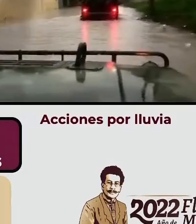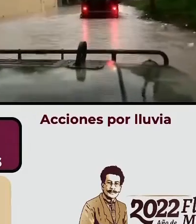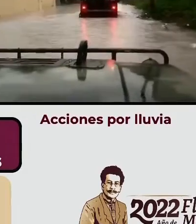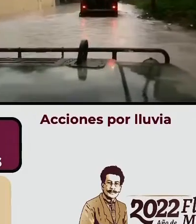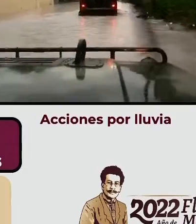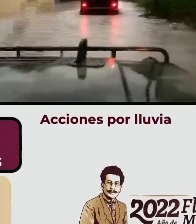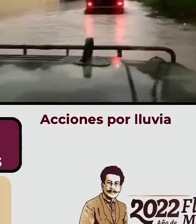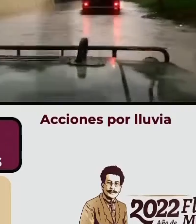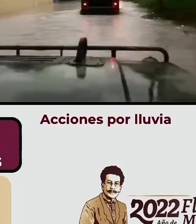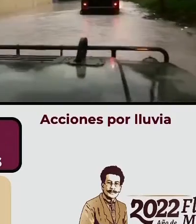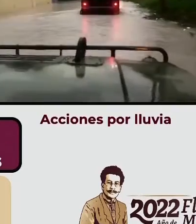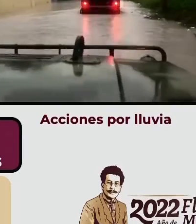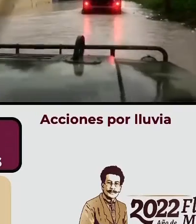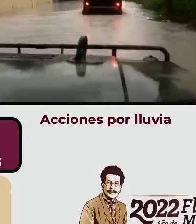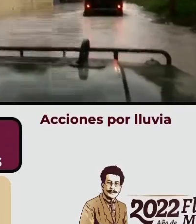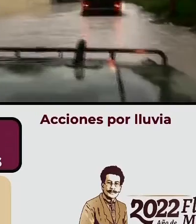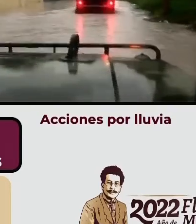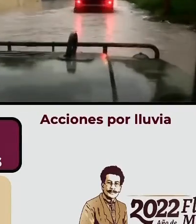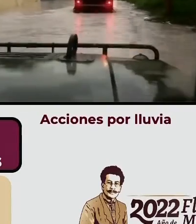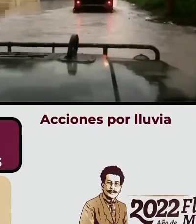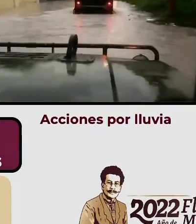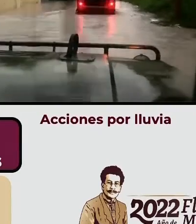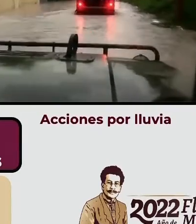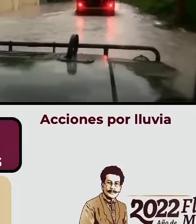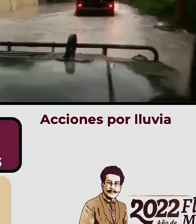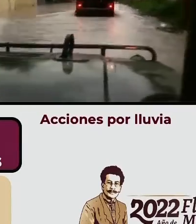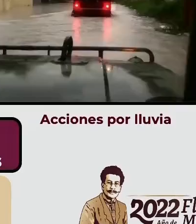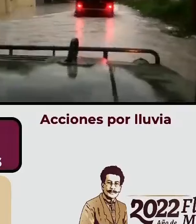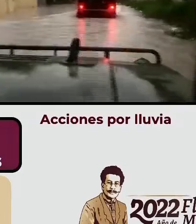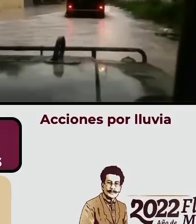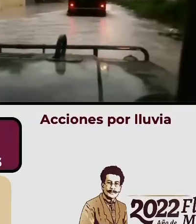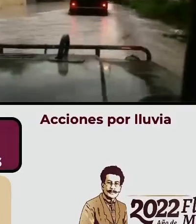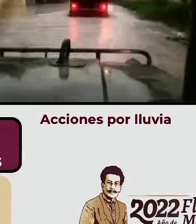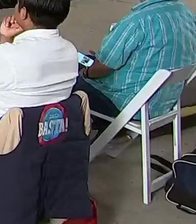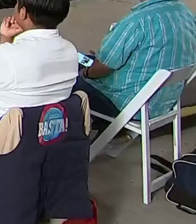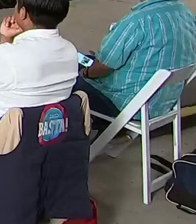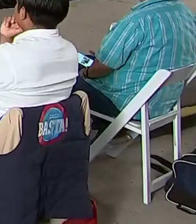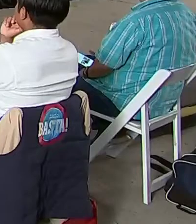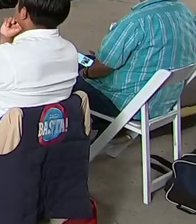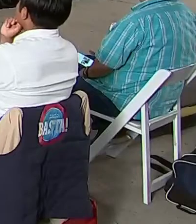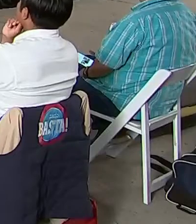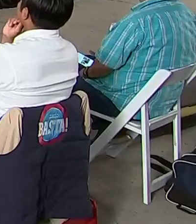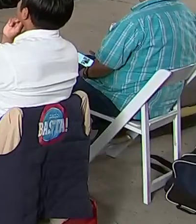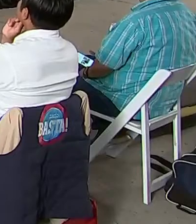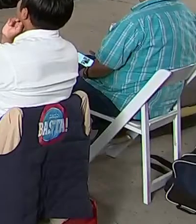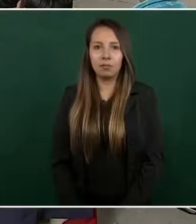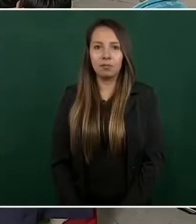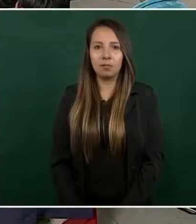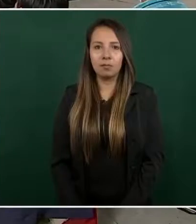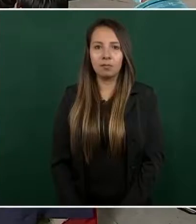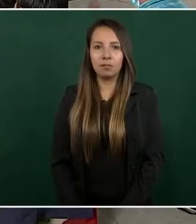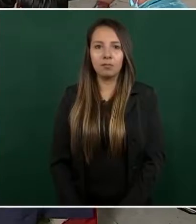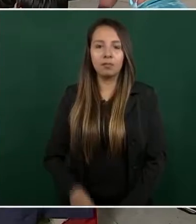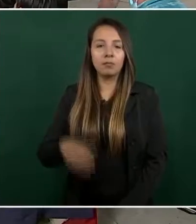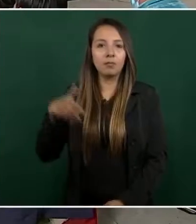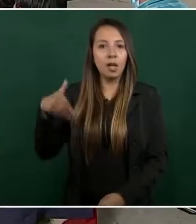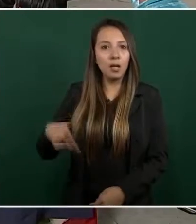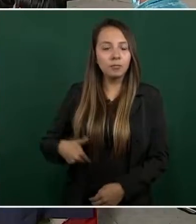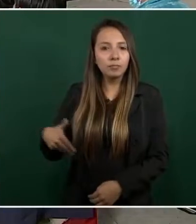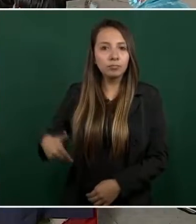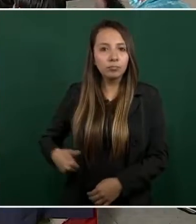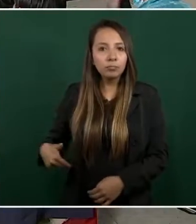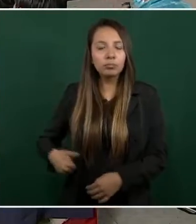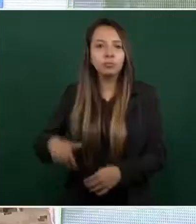tripulación, atendiendo incendios forestales, lluvias, incendios urbanos, accidentes vehiculares, derrames de